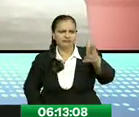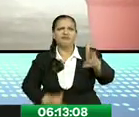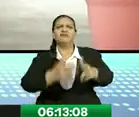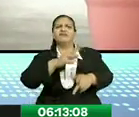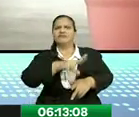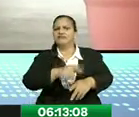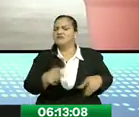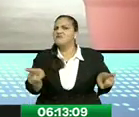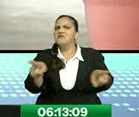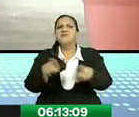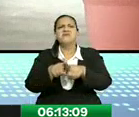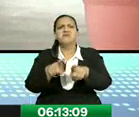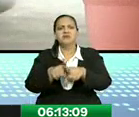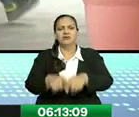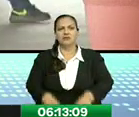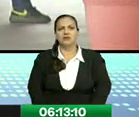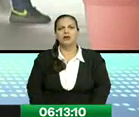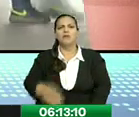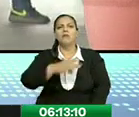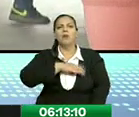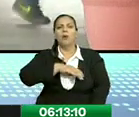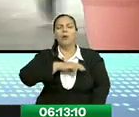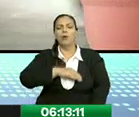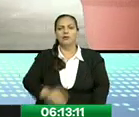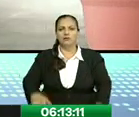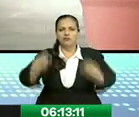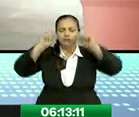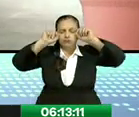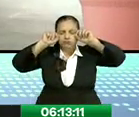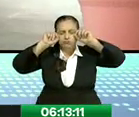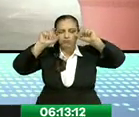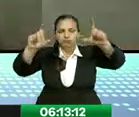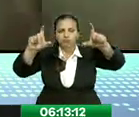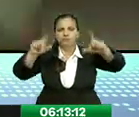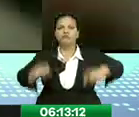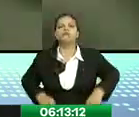reacción. Hay que reaccionar ante esta delincuencia atrevida, abusiva.